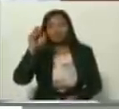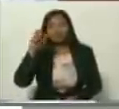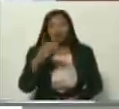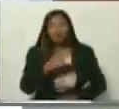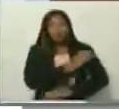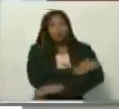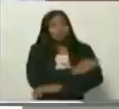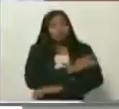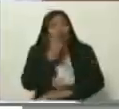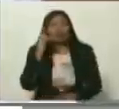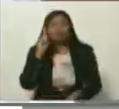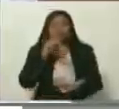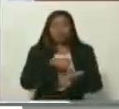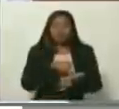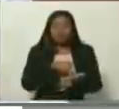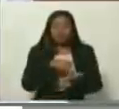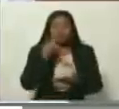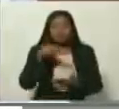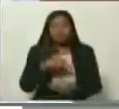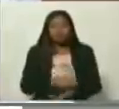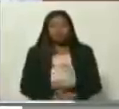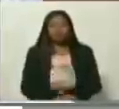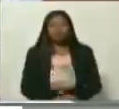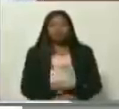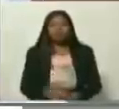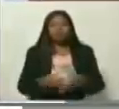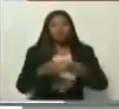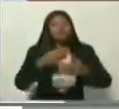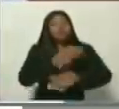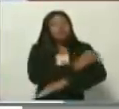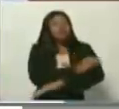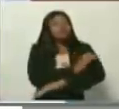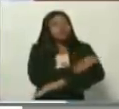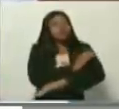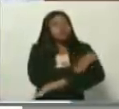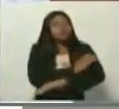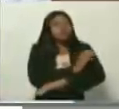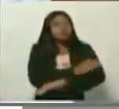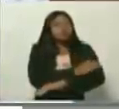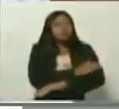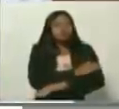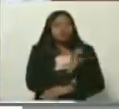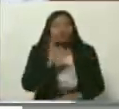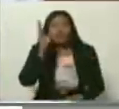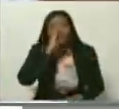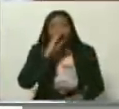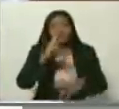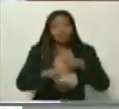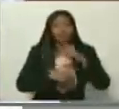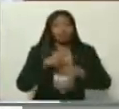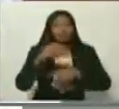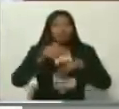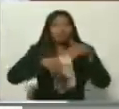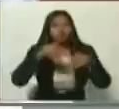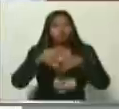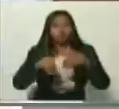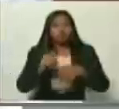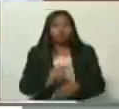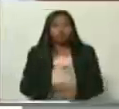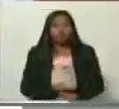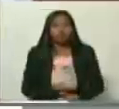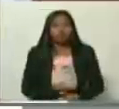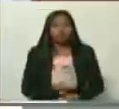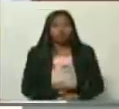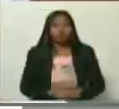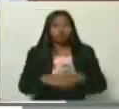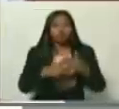fue candidato por partidos de oposición en ese proceso electoral